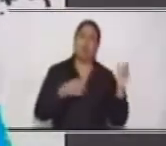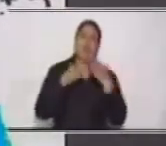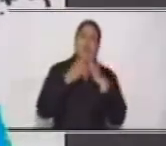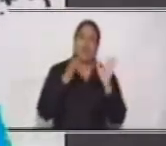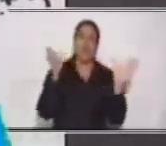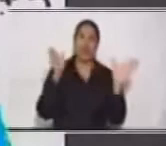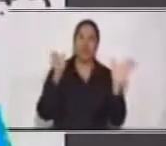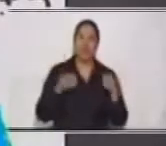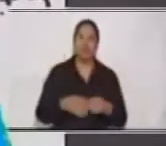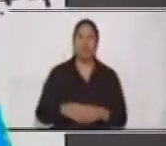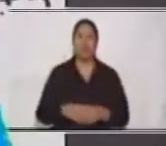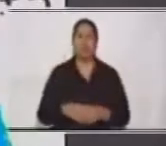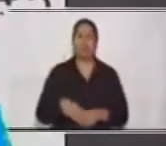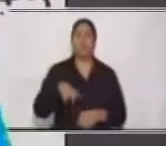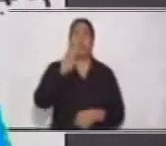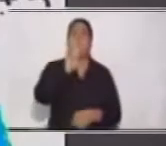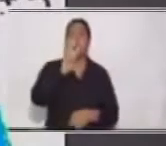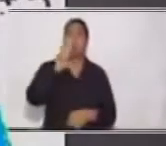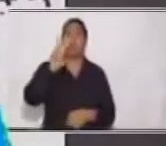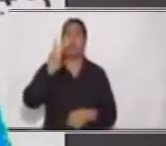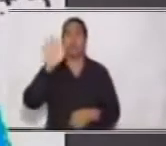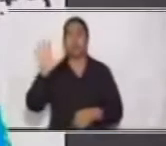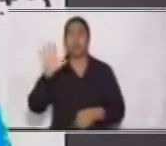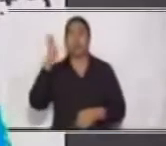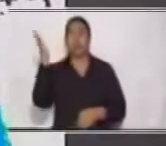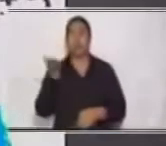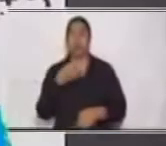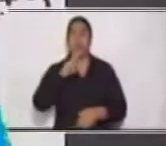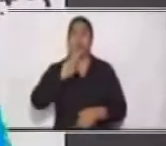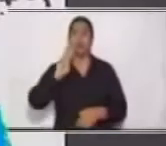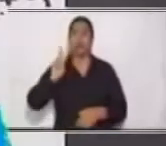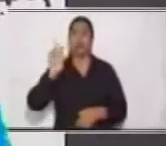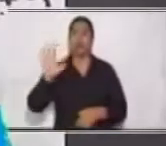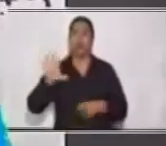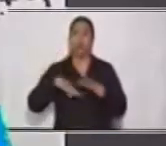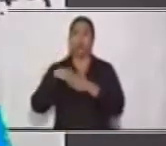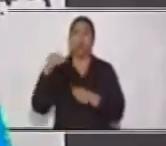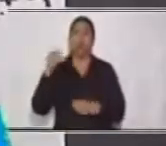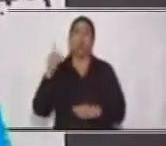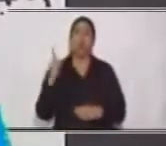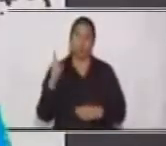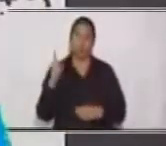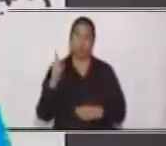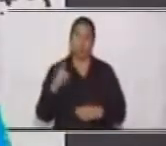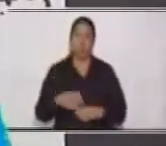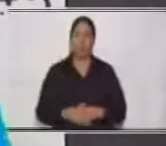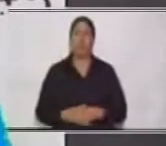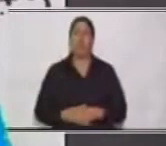225 dividido 225 nos da 1. Ahora,